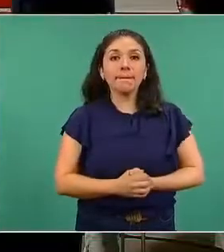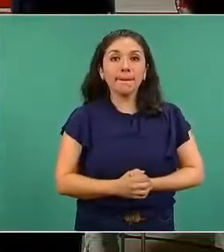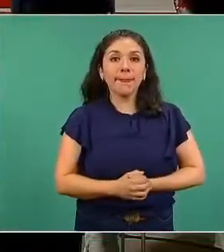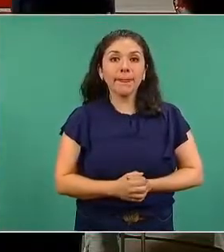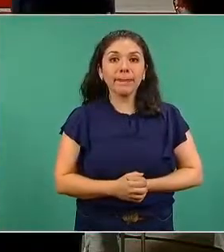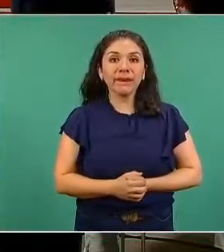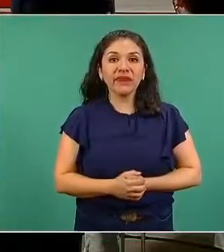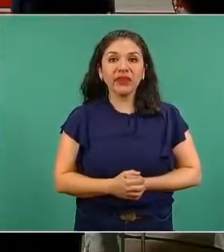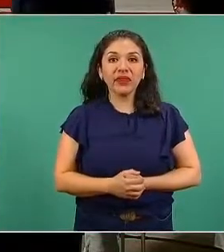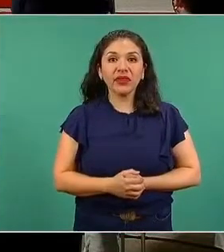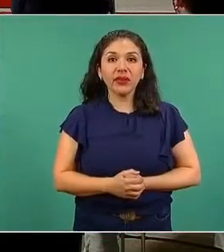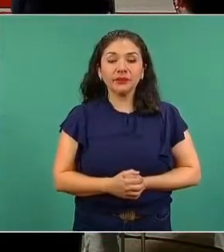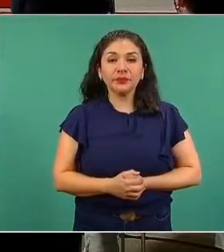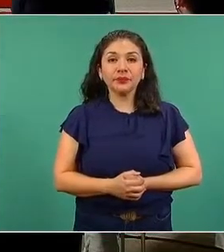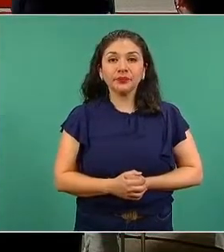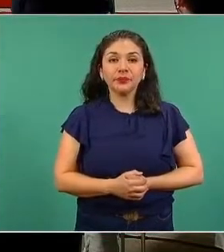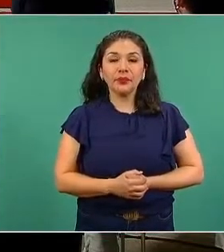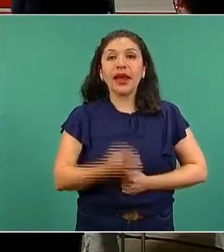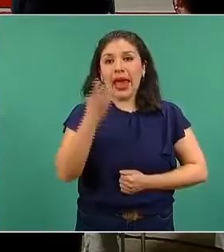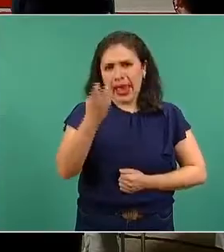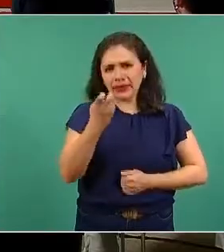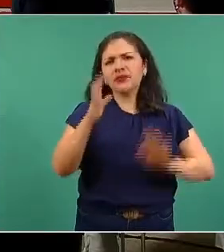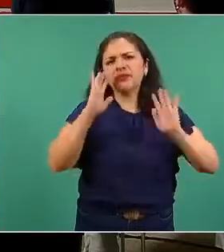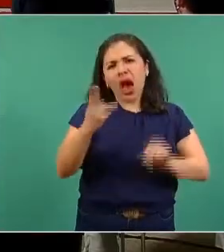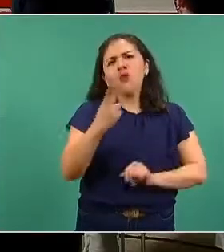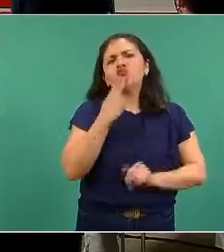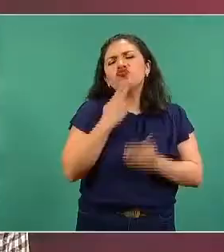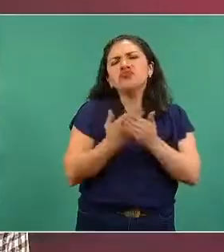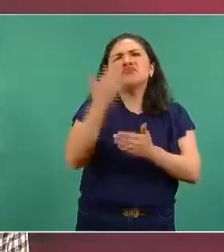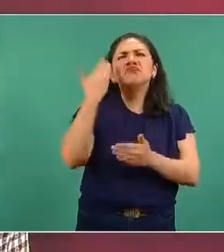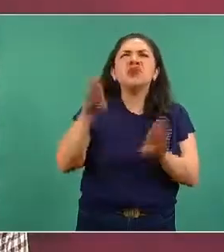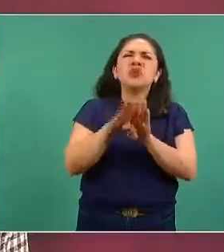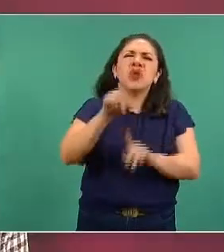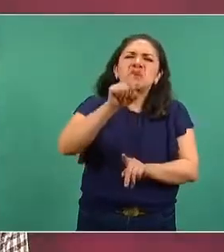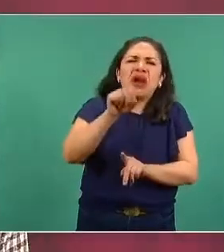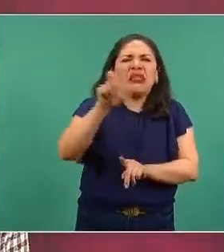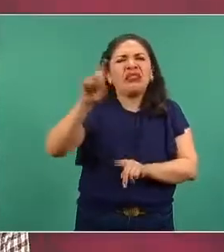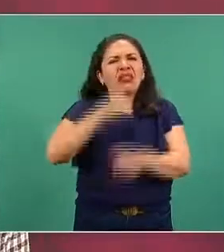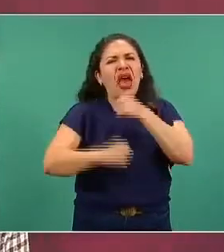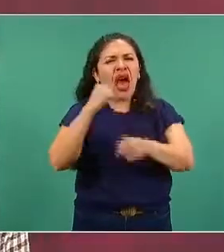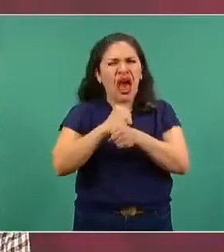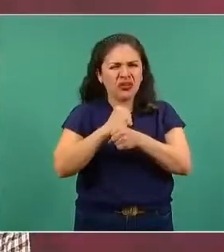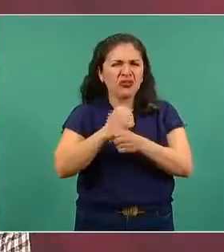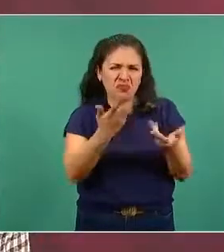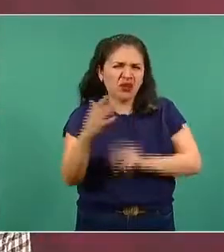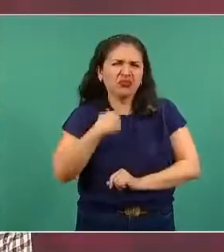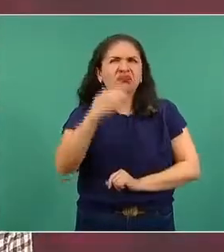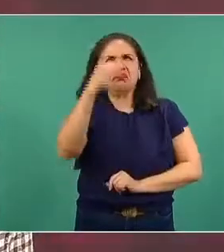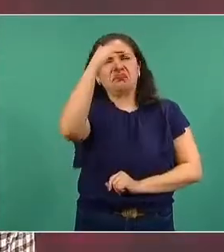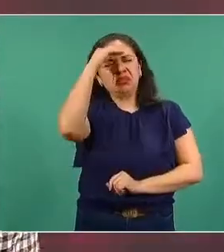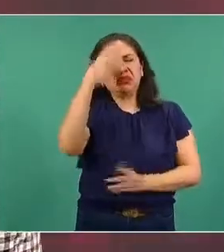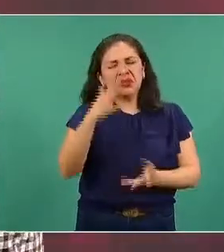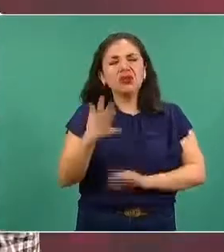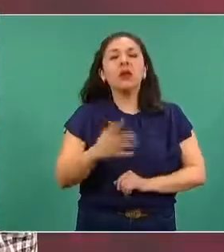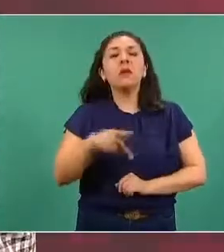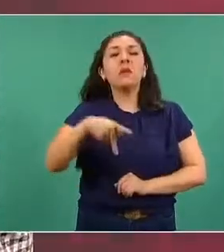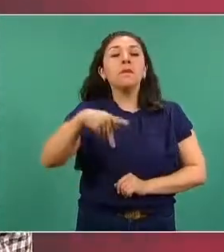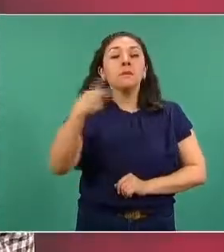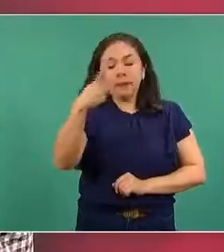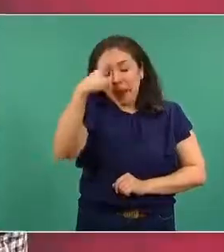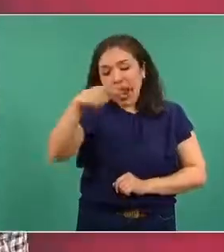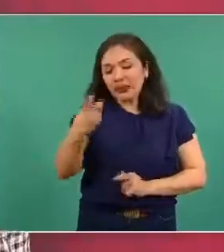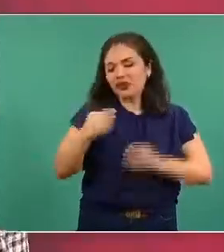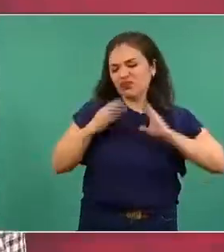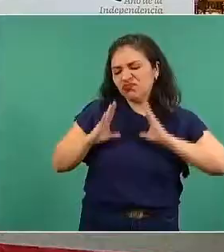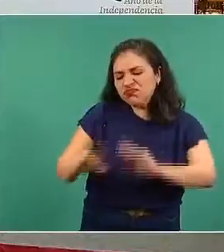Y este principio se ha usado, insisto, desde hace unas 2 o 3 décadas, hasta donde llega mi conocimiento, para entrenar